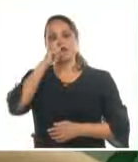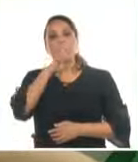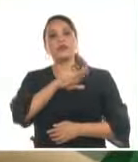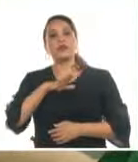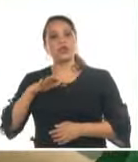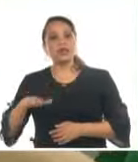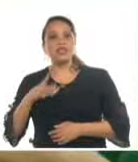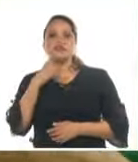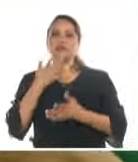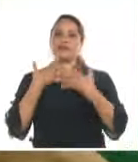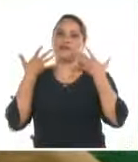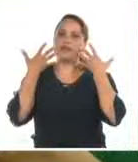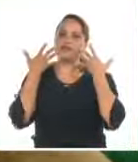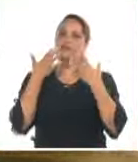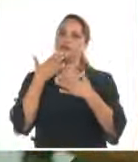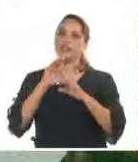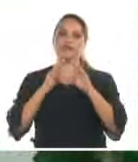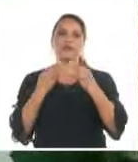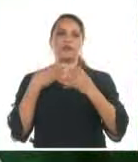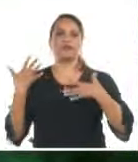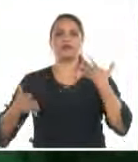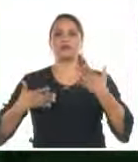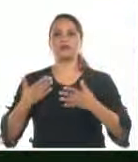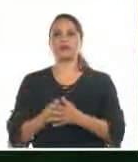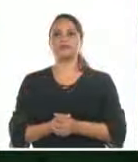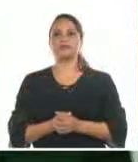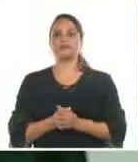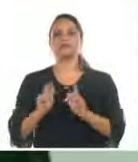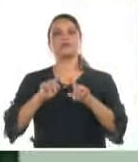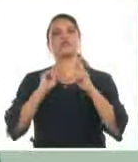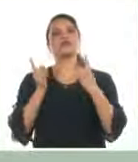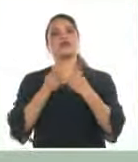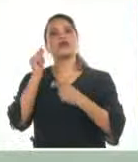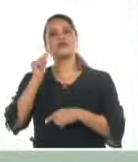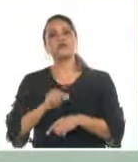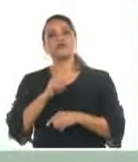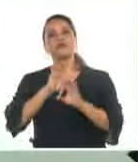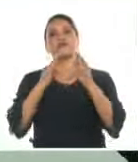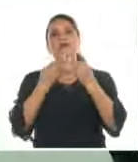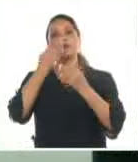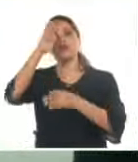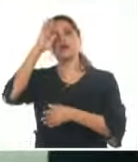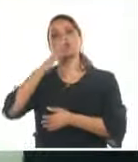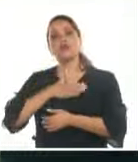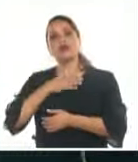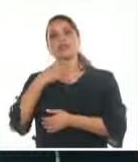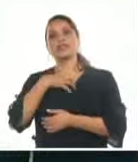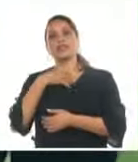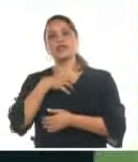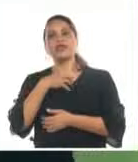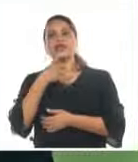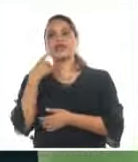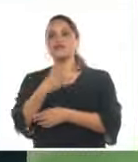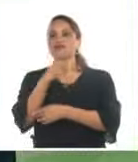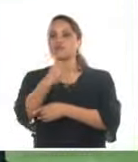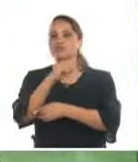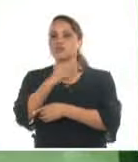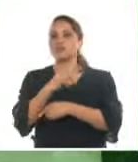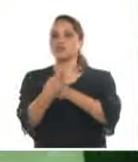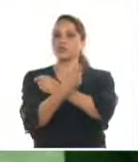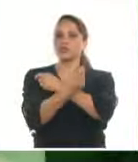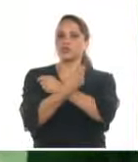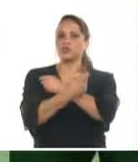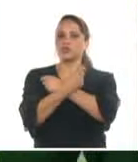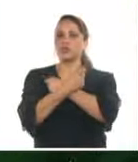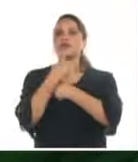una felicidad también, y la familia cubana. Para todos los pacientes, para todas las familias cubanas, poder contar con este entrenamiento que le va a dar experticia